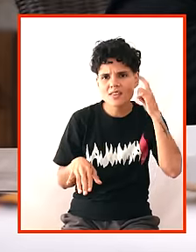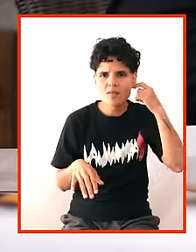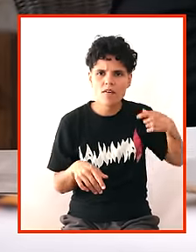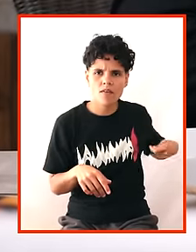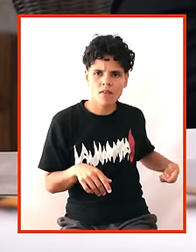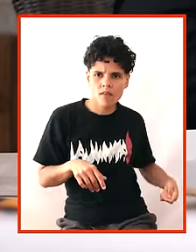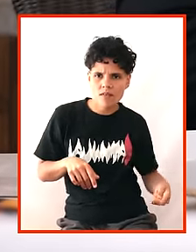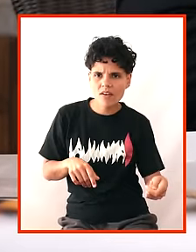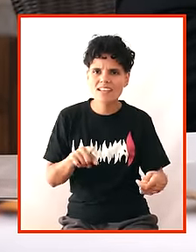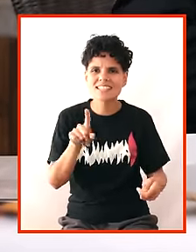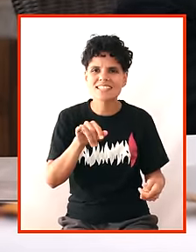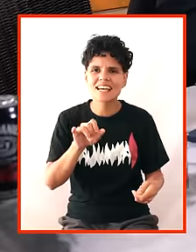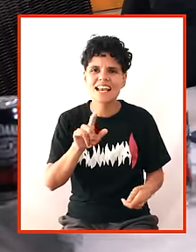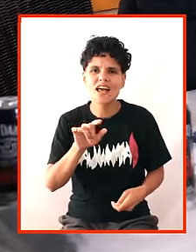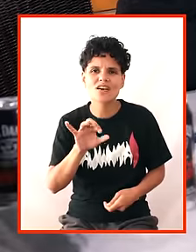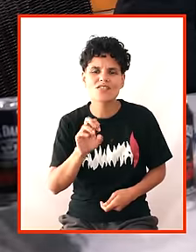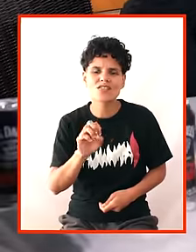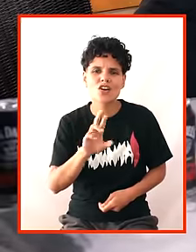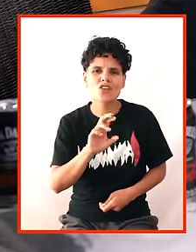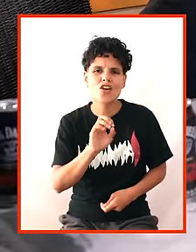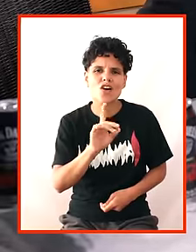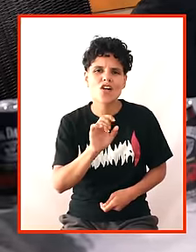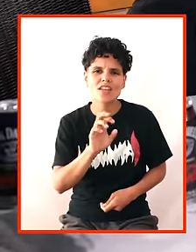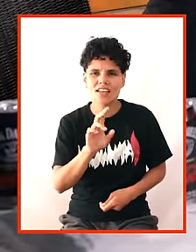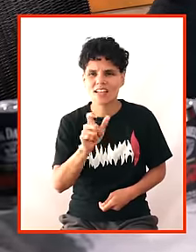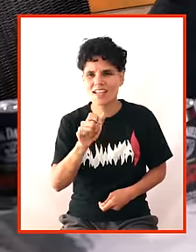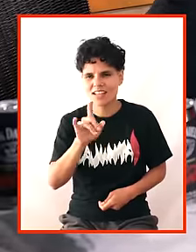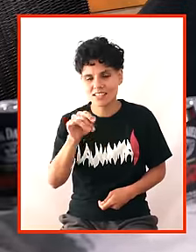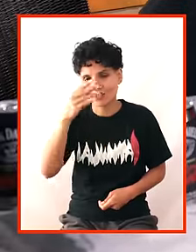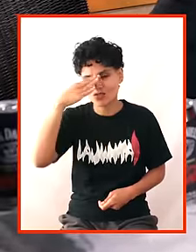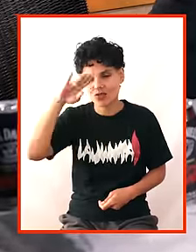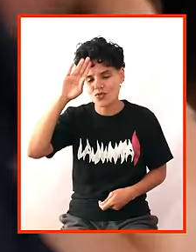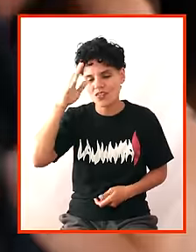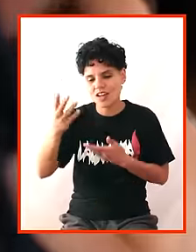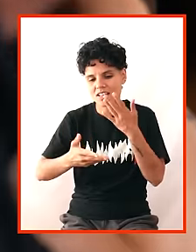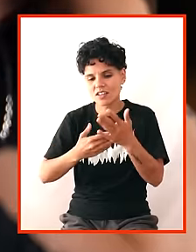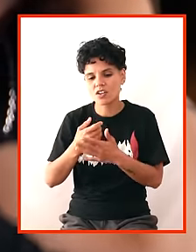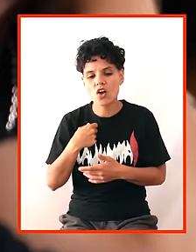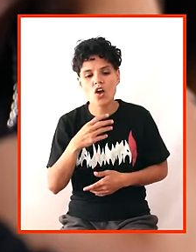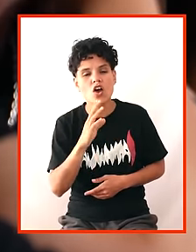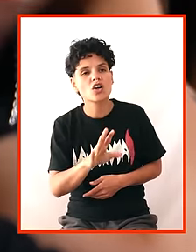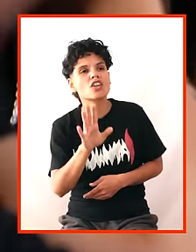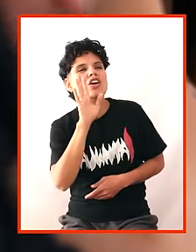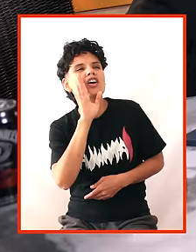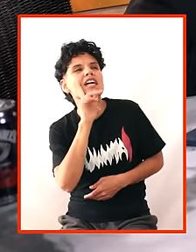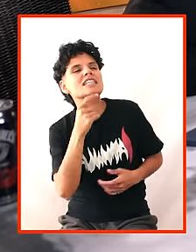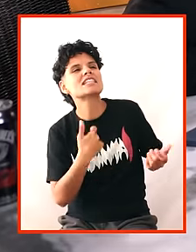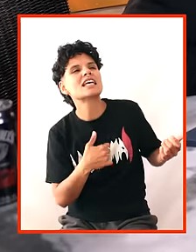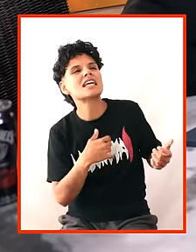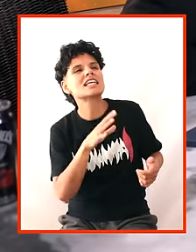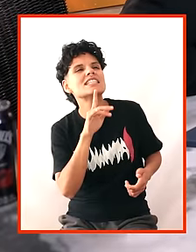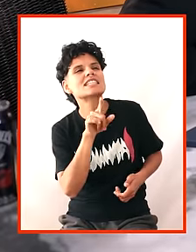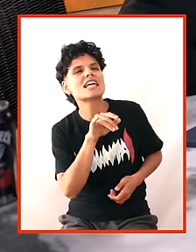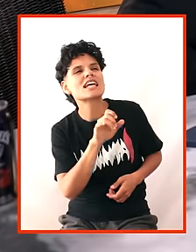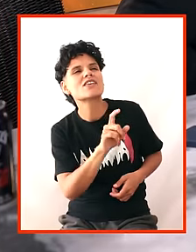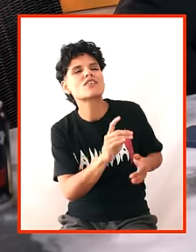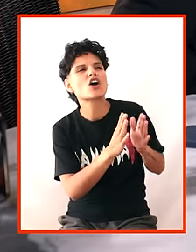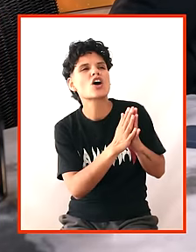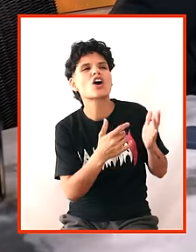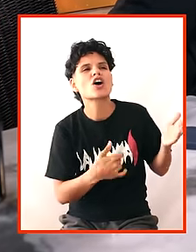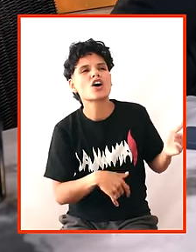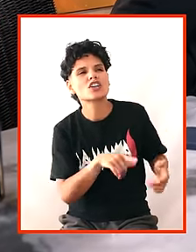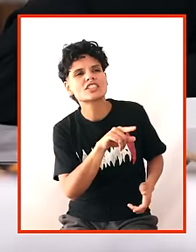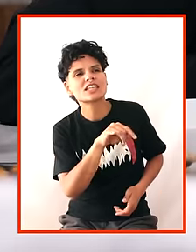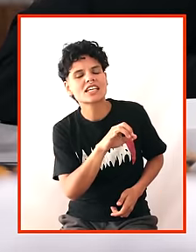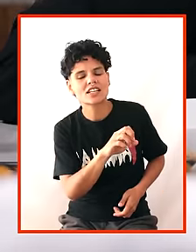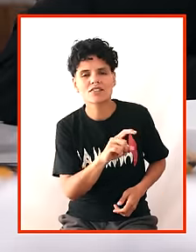el Silvio Rodríguez, ¿cachai? ¿No? No, o sea, que andaba con la guitarra. Tócate una de Silvio. Claro. Tócate una vez. Sí. Muy